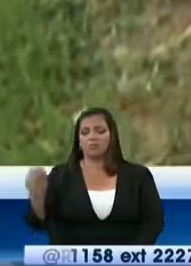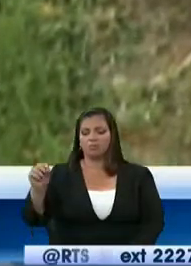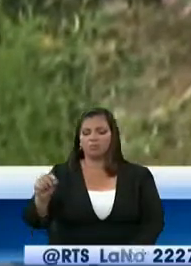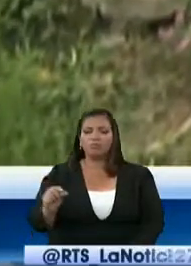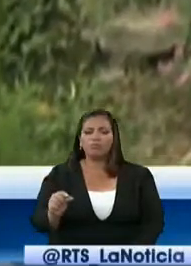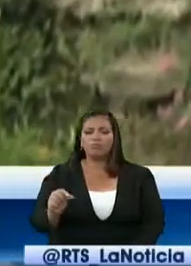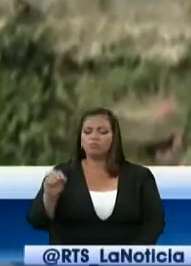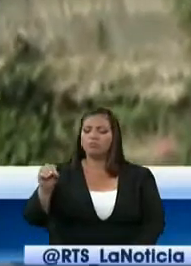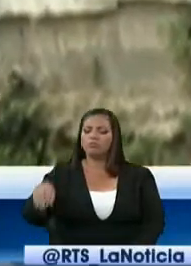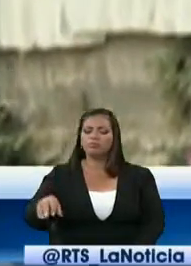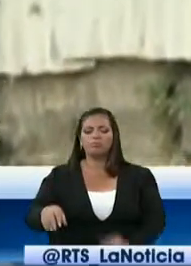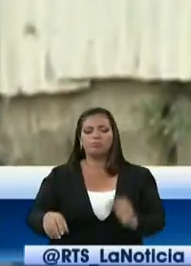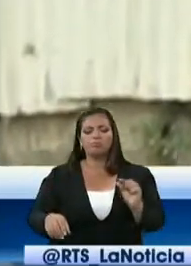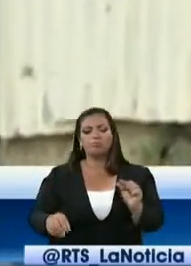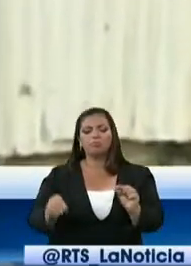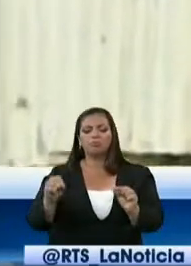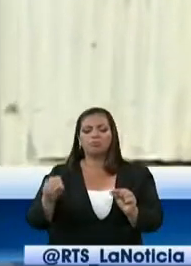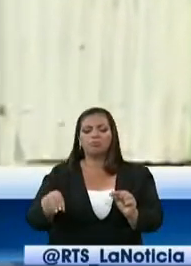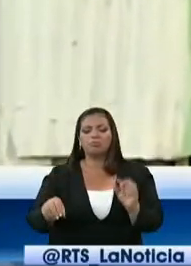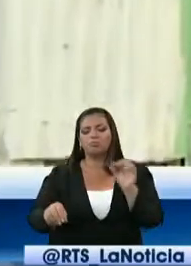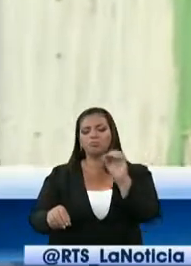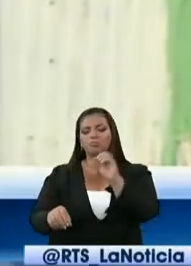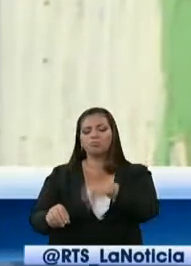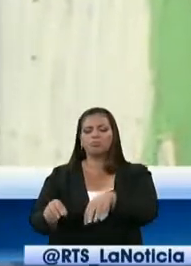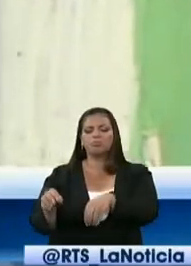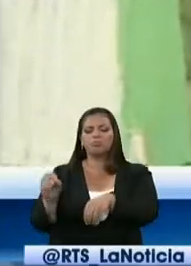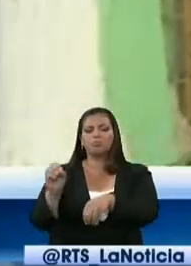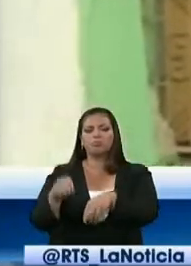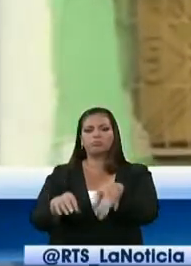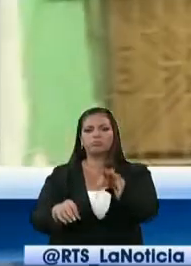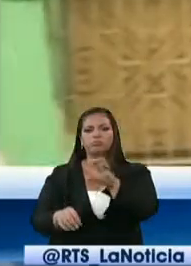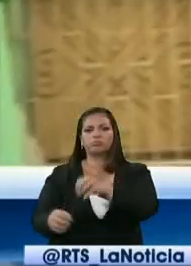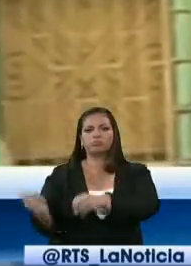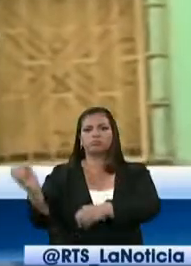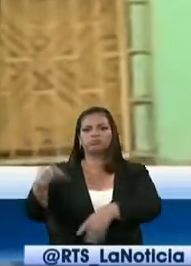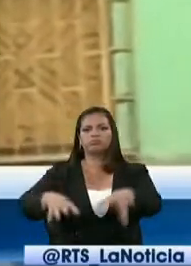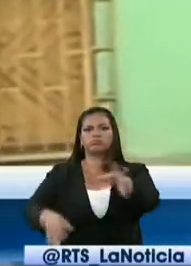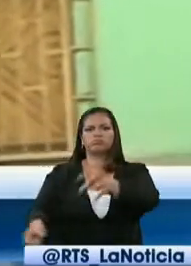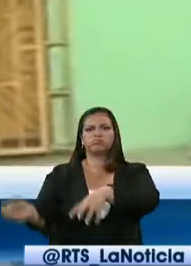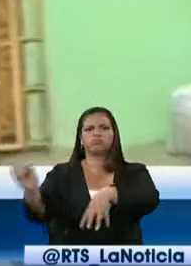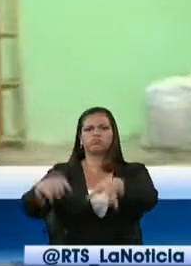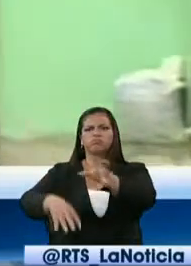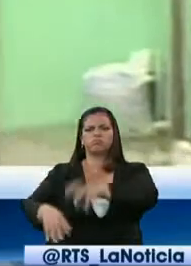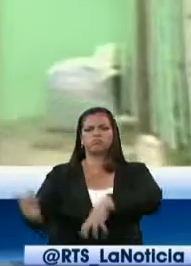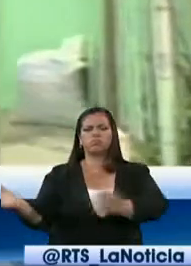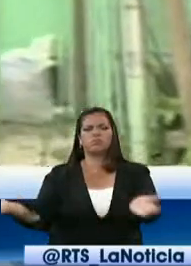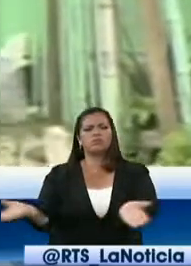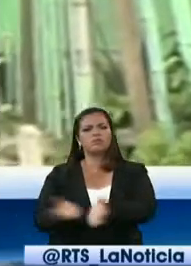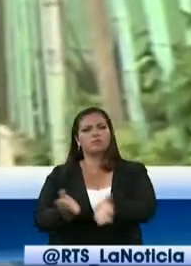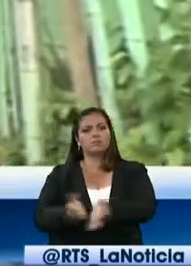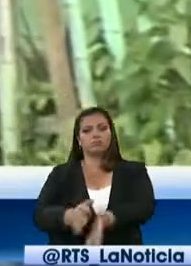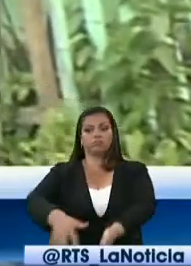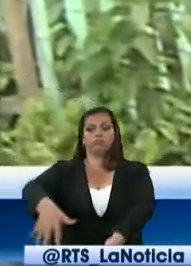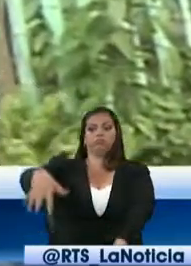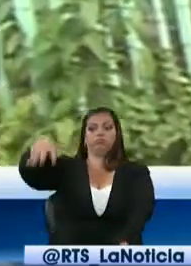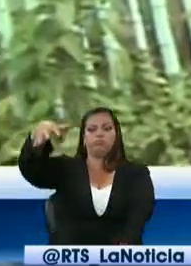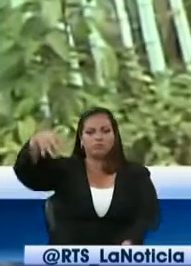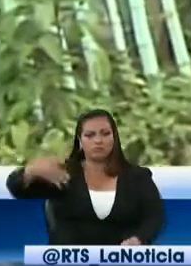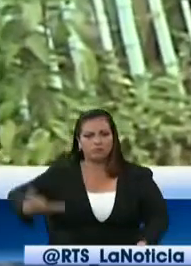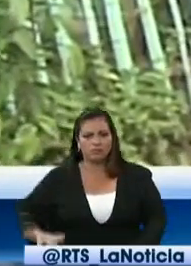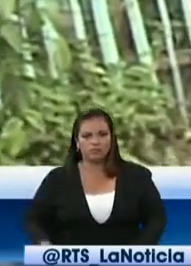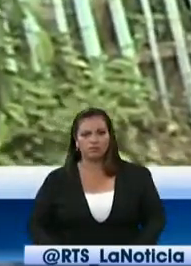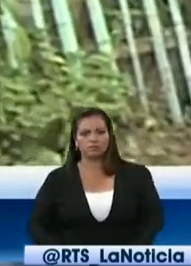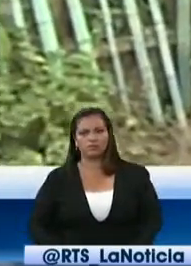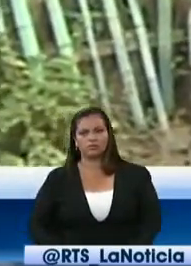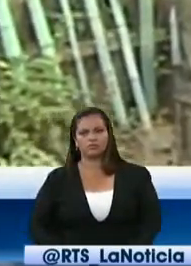llenando. Entonces, es tomar conciencia que así sea una fundita de caramelo, lo que sea, no hay que tirarlo acá. Así es, pues, señorita.